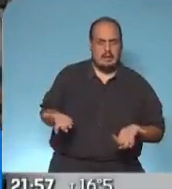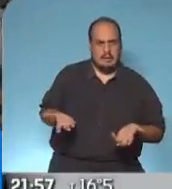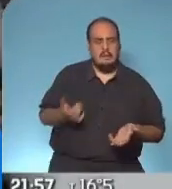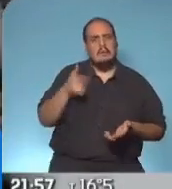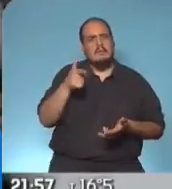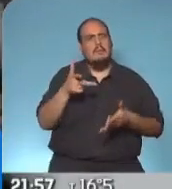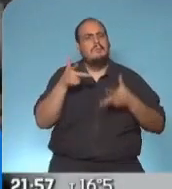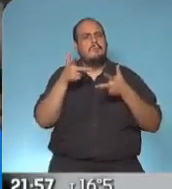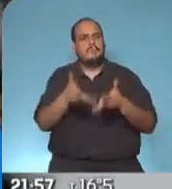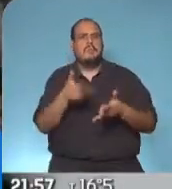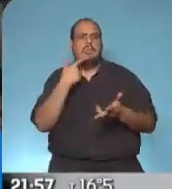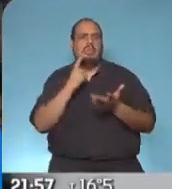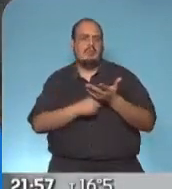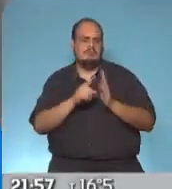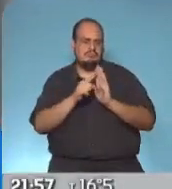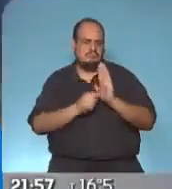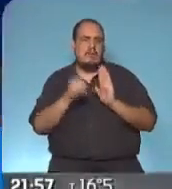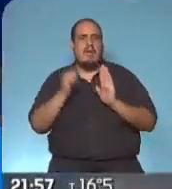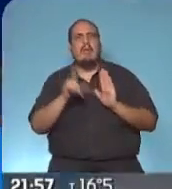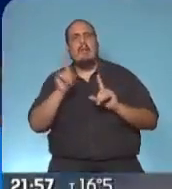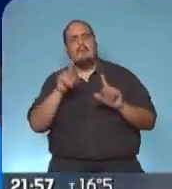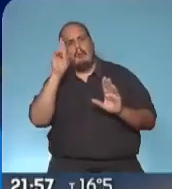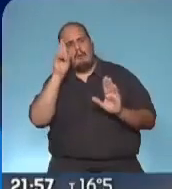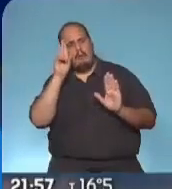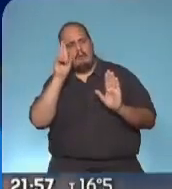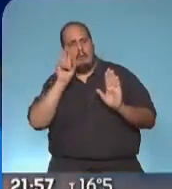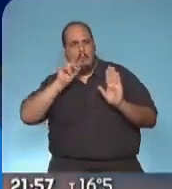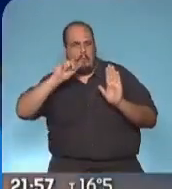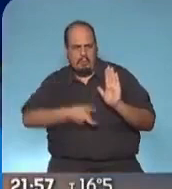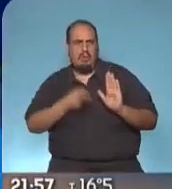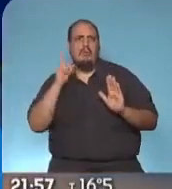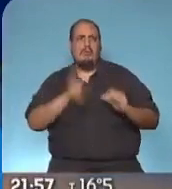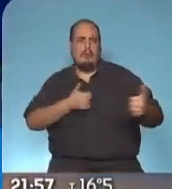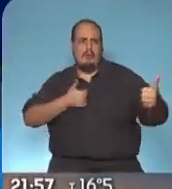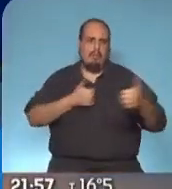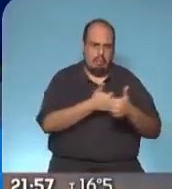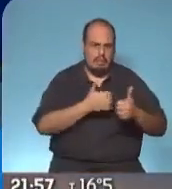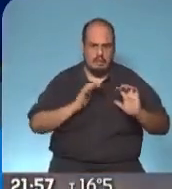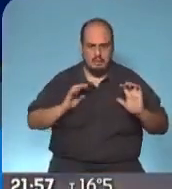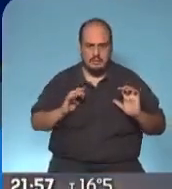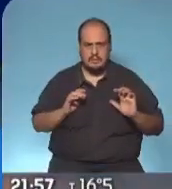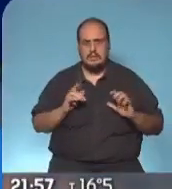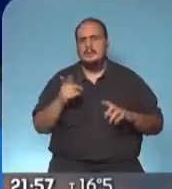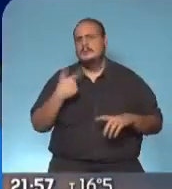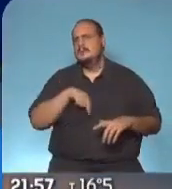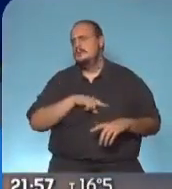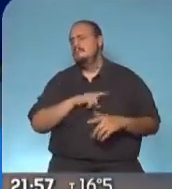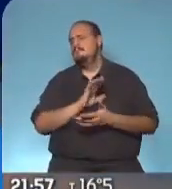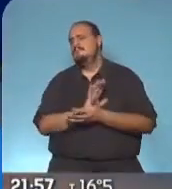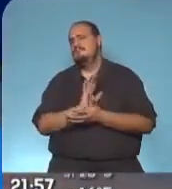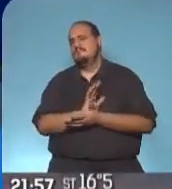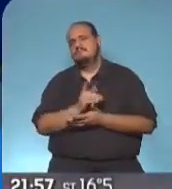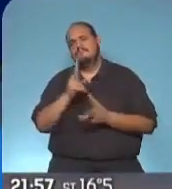bueno, hubo medidas y no se respetan. Nosotros estamos en ese sentido tratando no solo todo lo que posiblemente